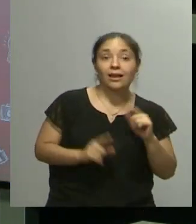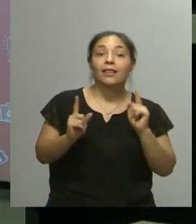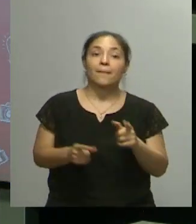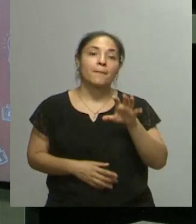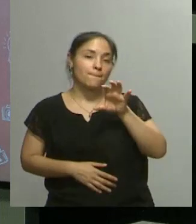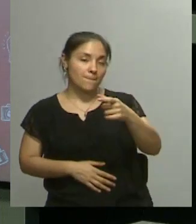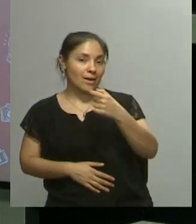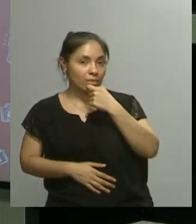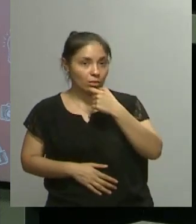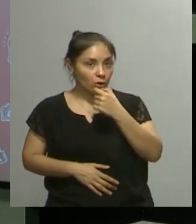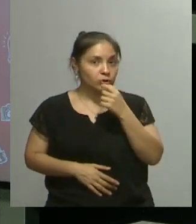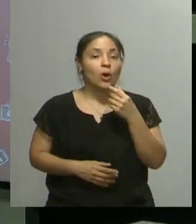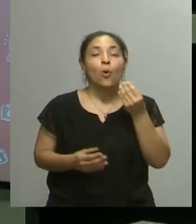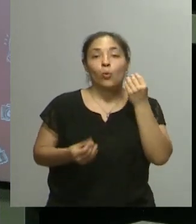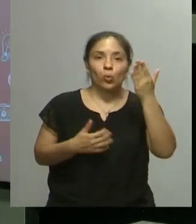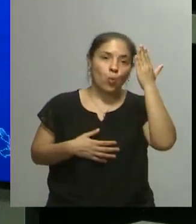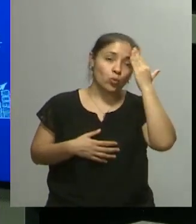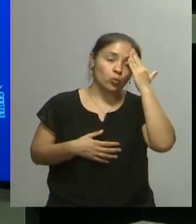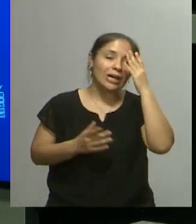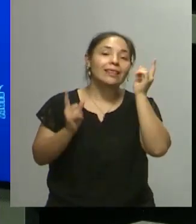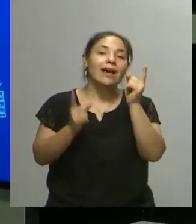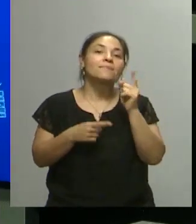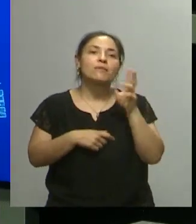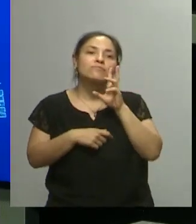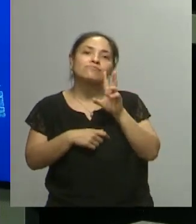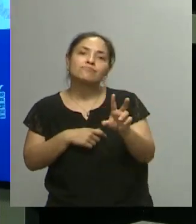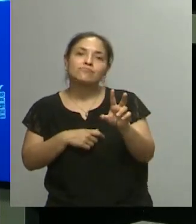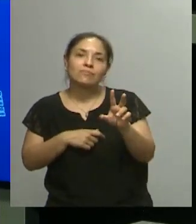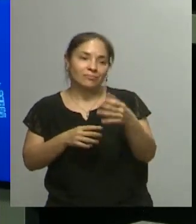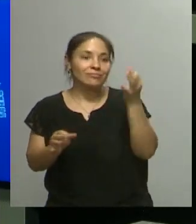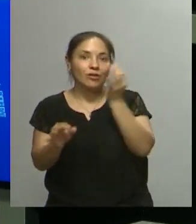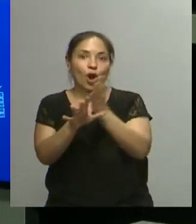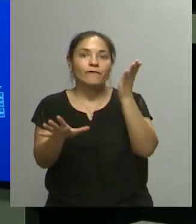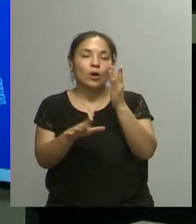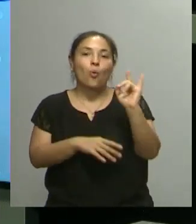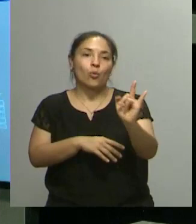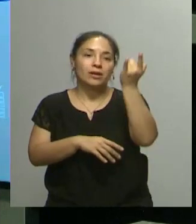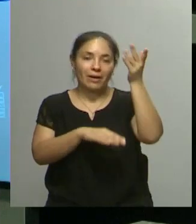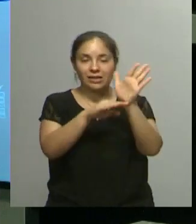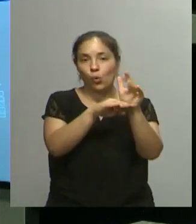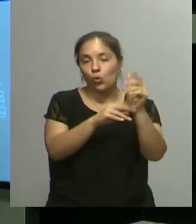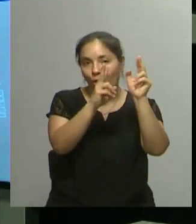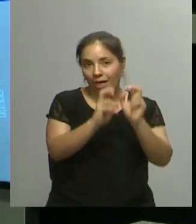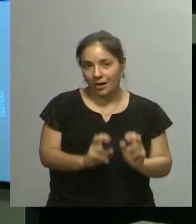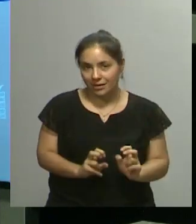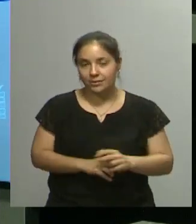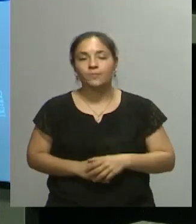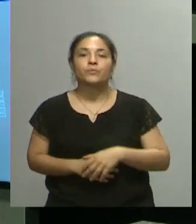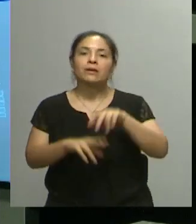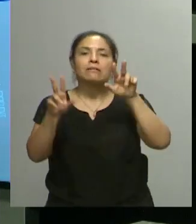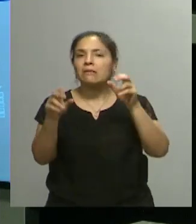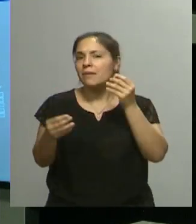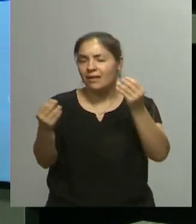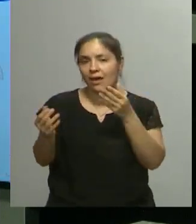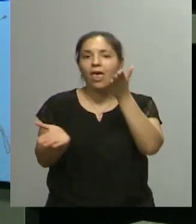la coyuntura, obviamente desde la óptica de los profesionales de la Universidad Nacional de Cuyo. Dijimos que íbamos a hablar de lo que sucede